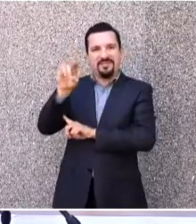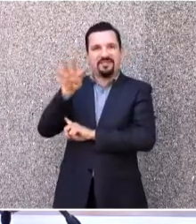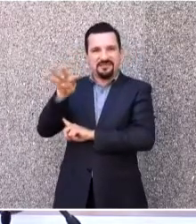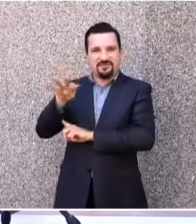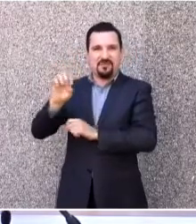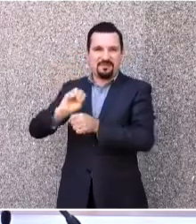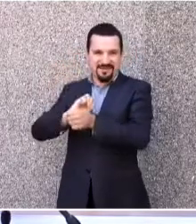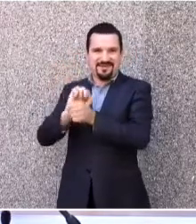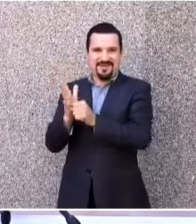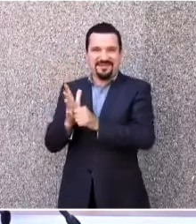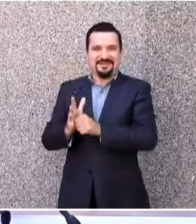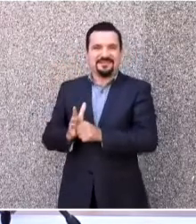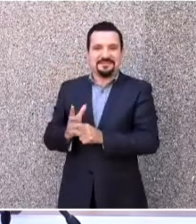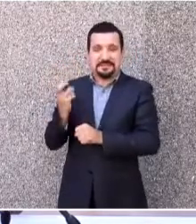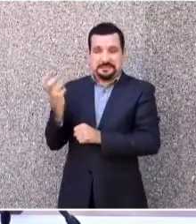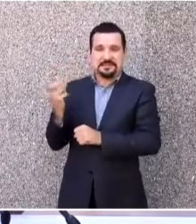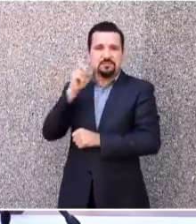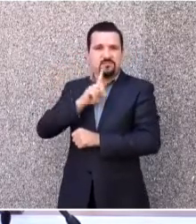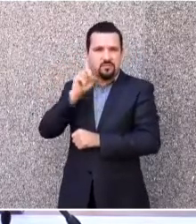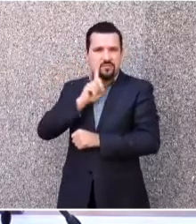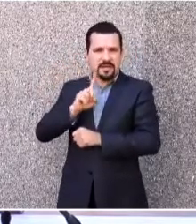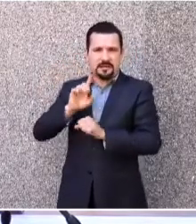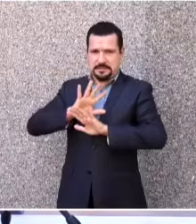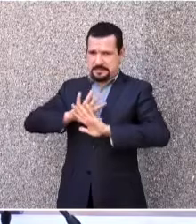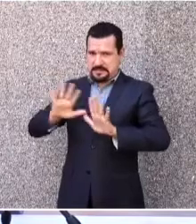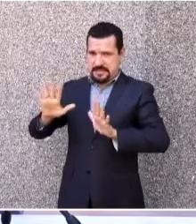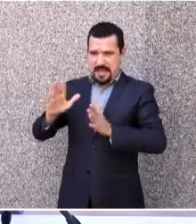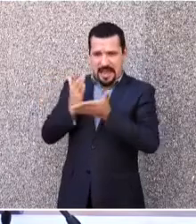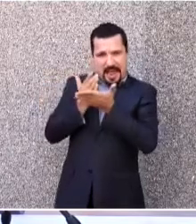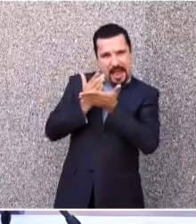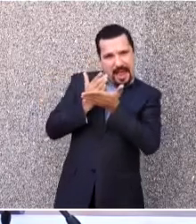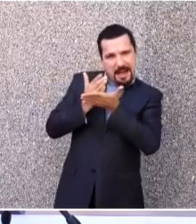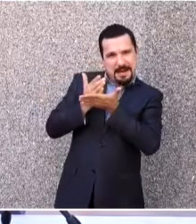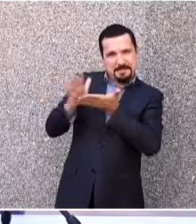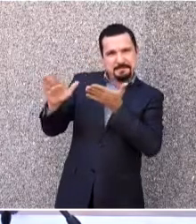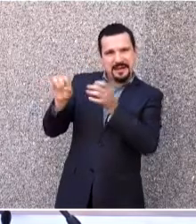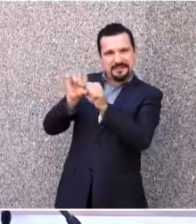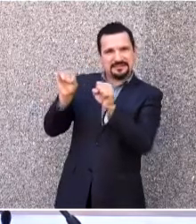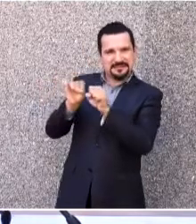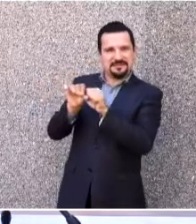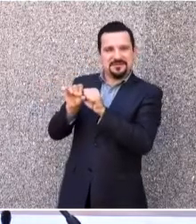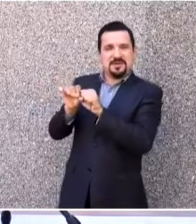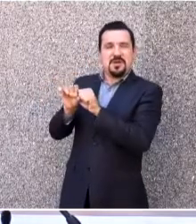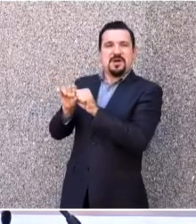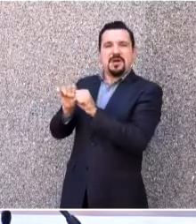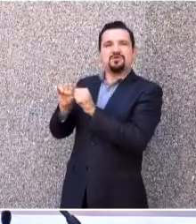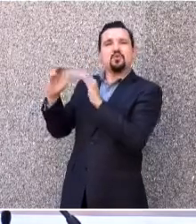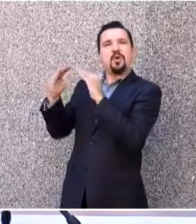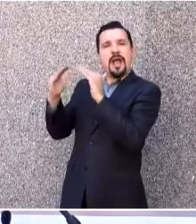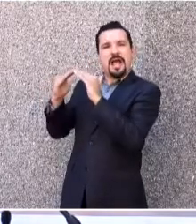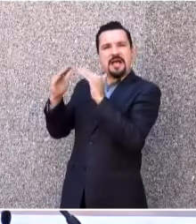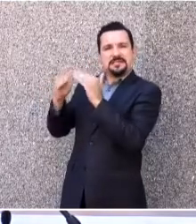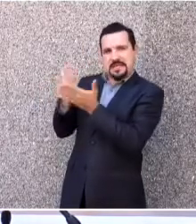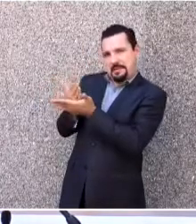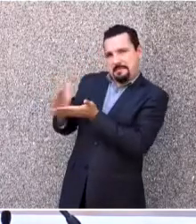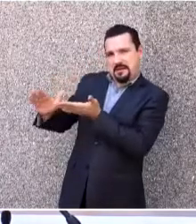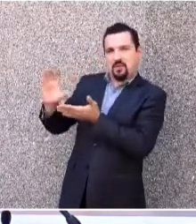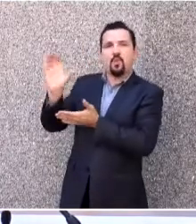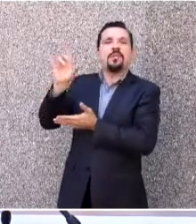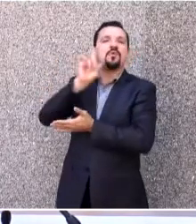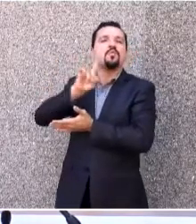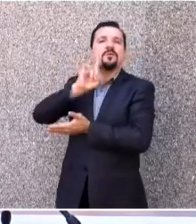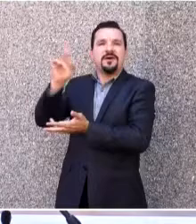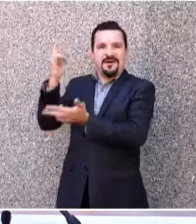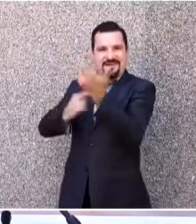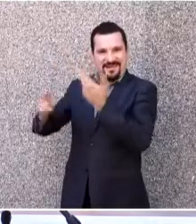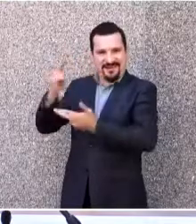Esta paciente se encuentra totalmente en aislamiento domiciliario desde su retorno